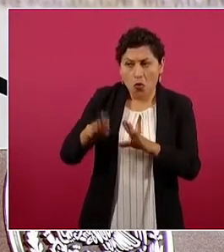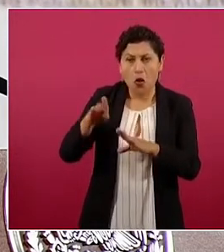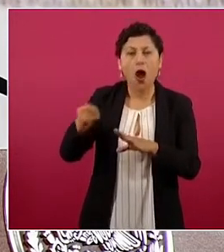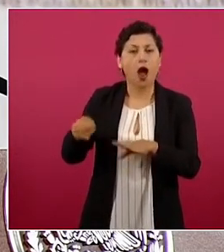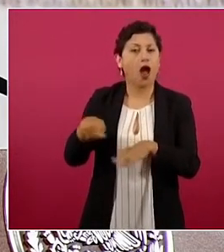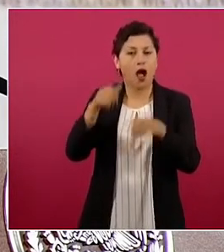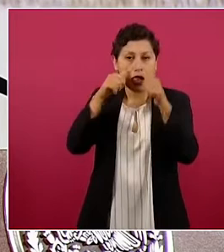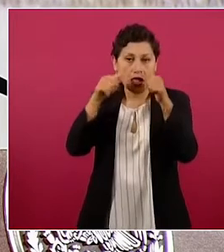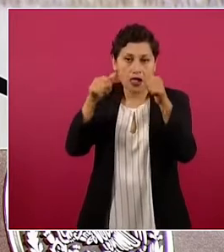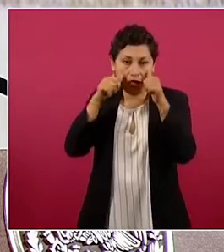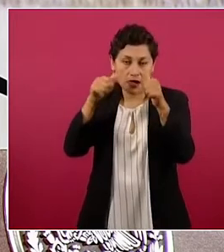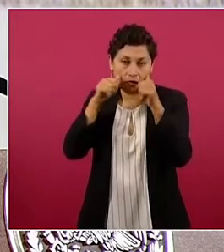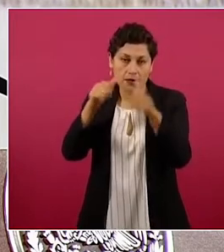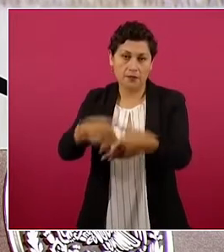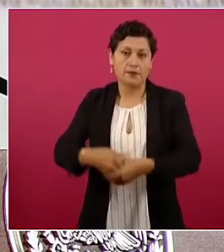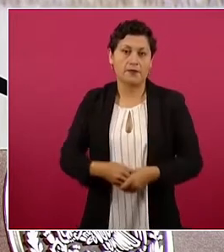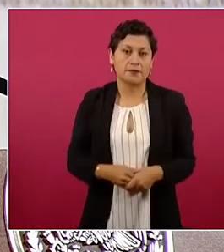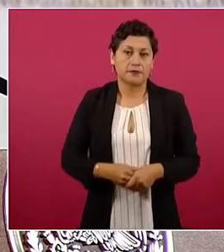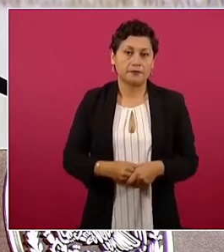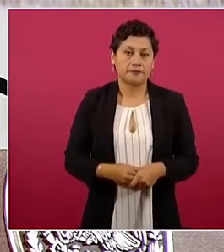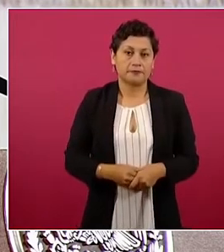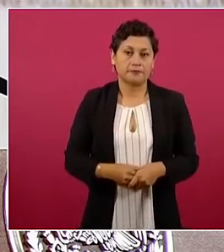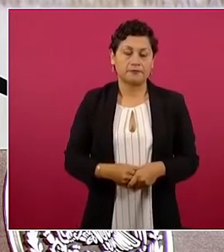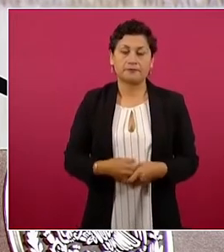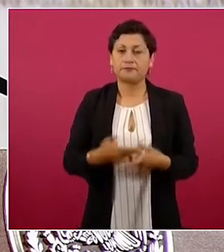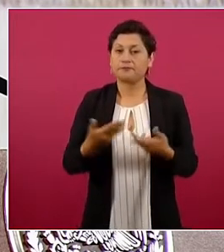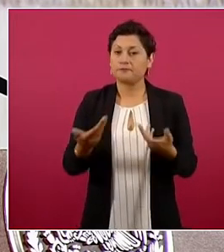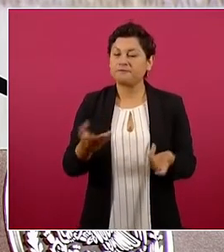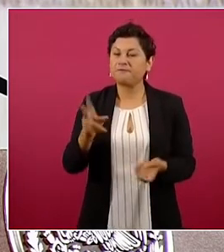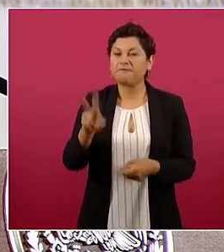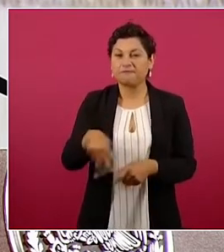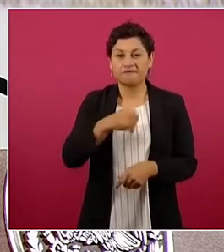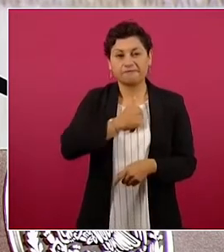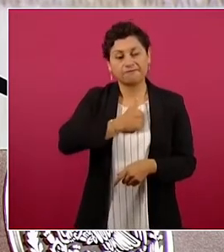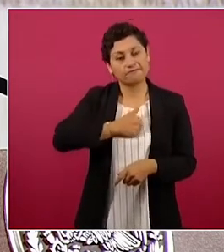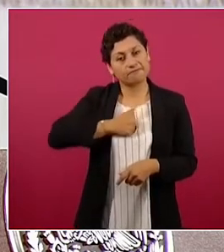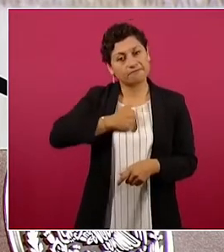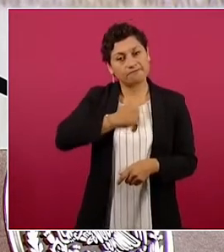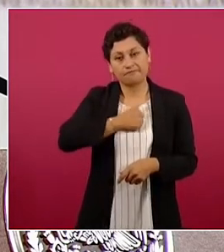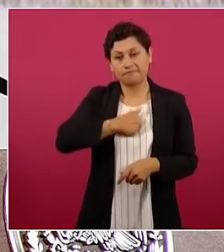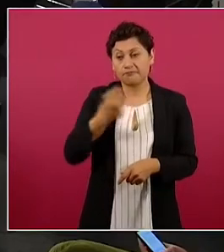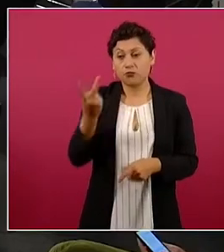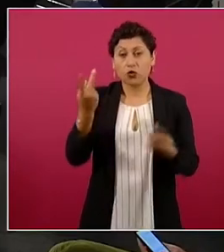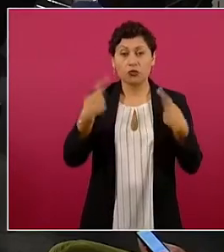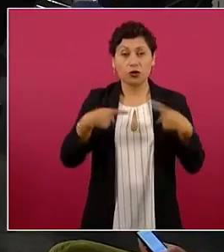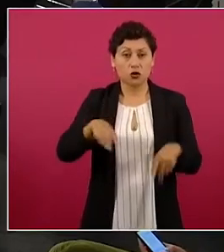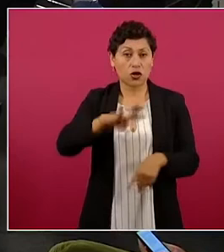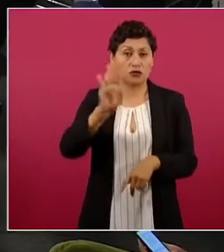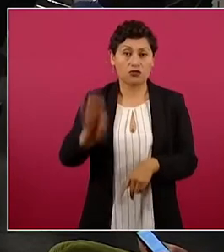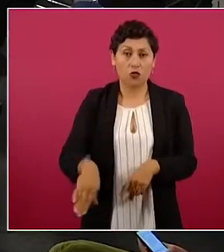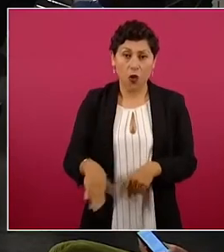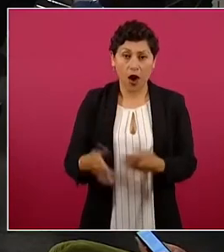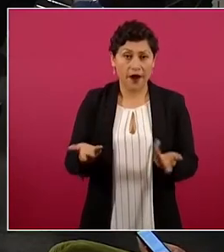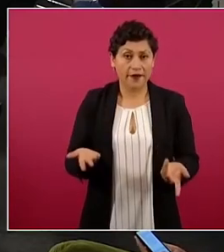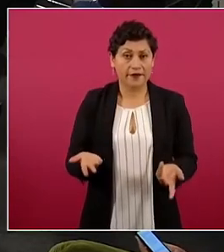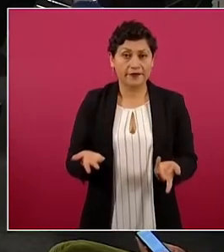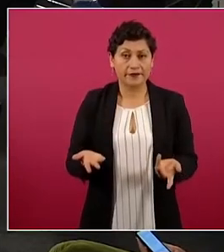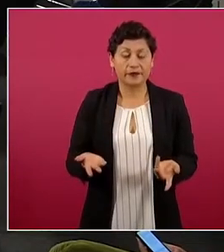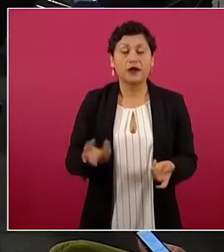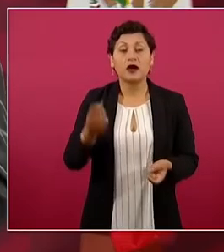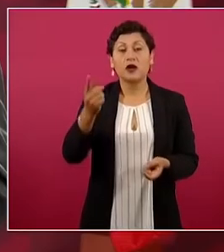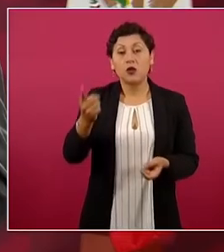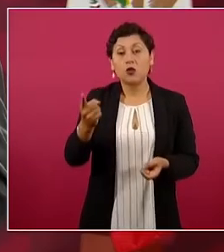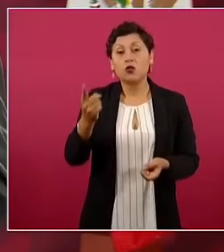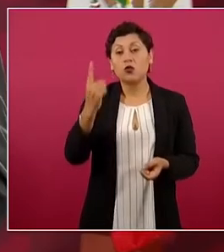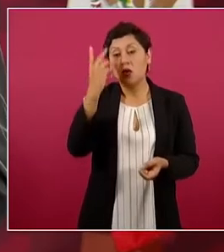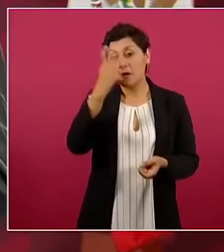atendiendo. Lamentablemente sí han perdido la vida dos personas, uno en Hermosillo